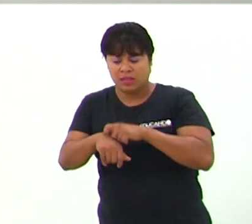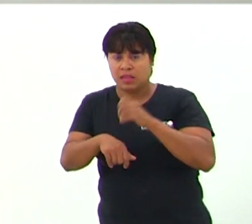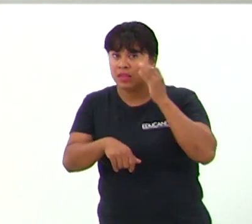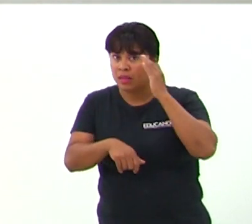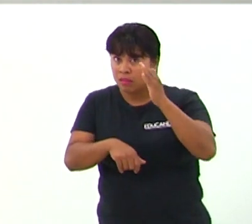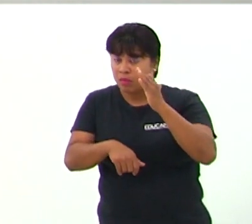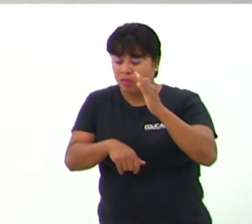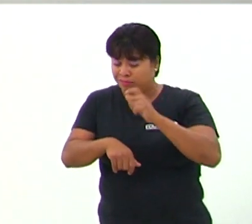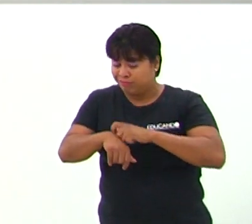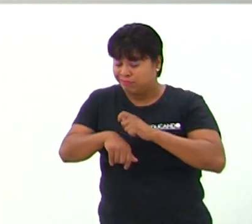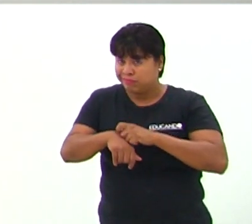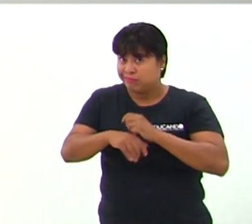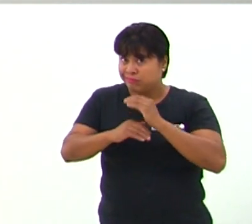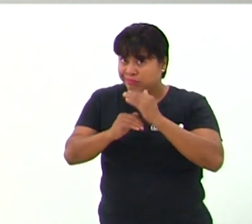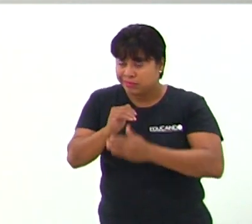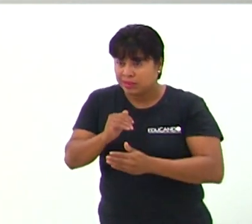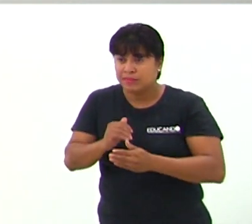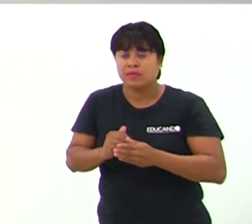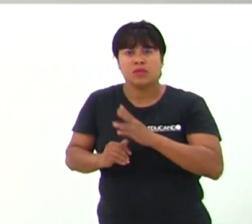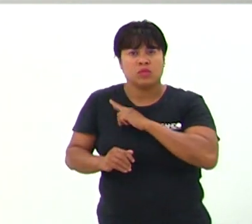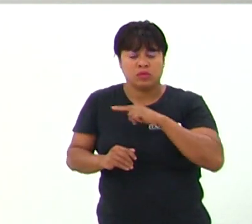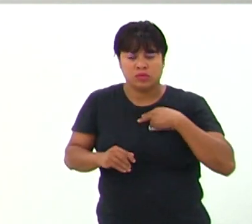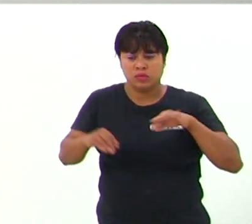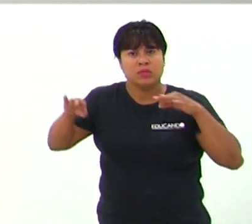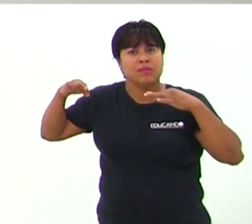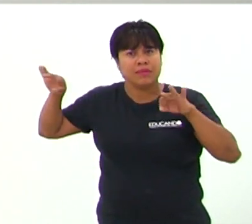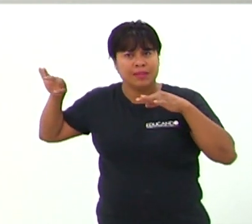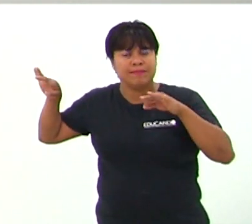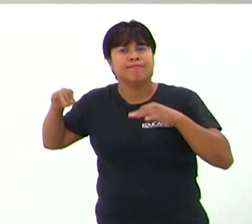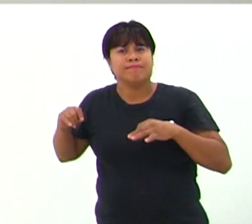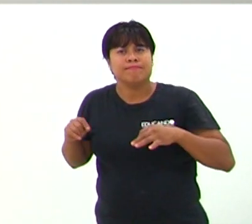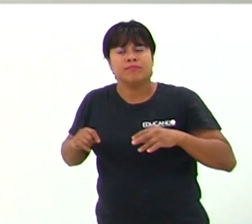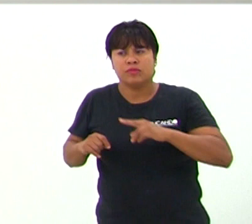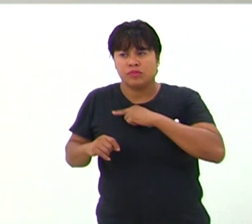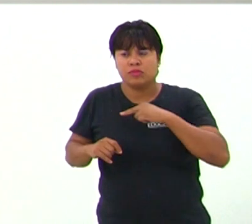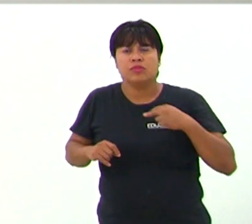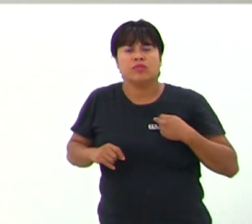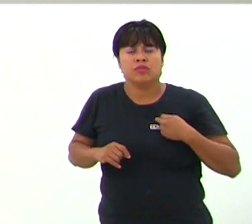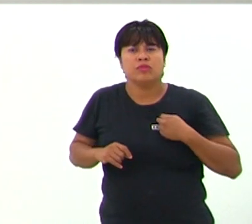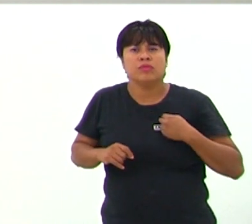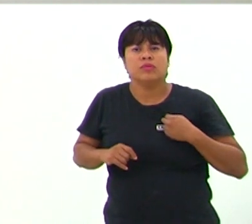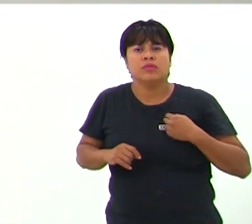sesión, niños y niñas, concluir nuestra lámina, vamos a estar